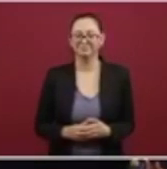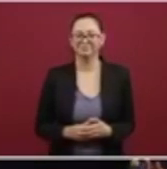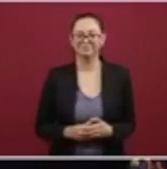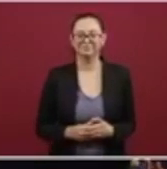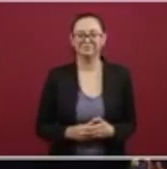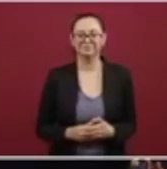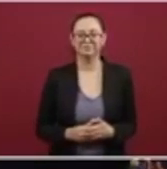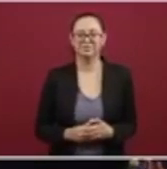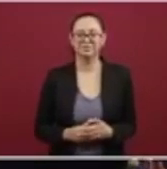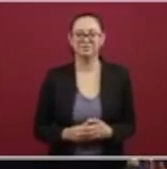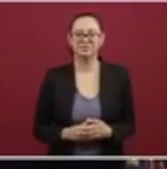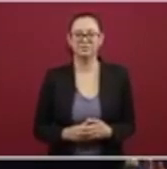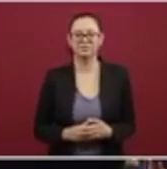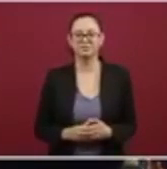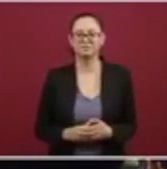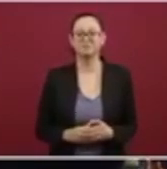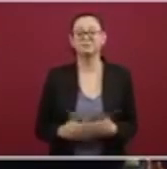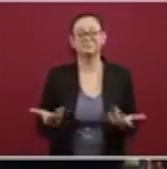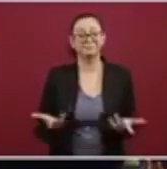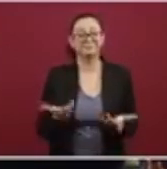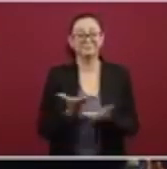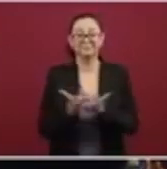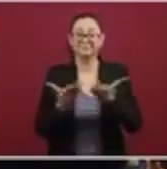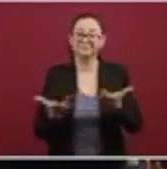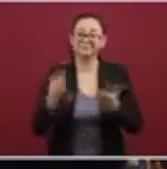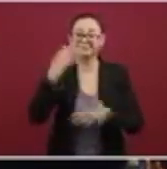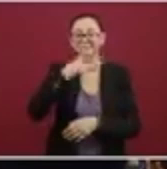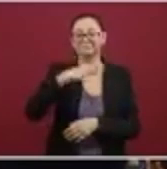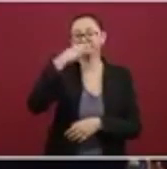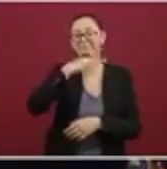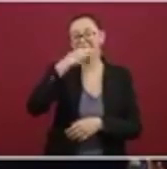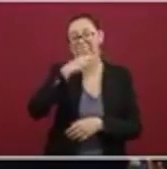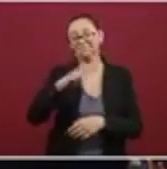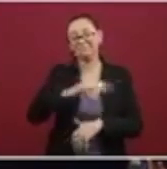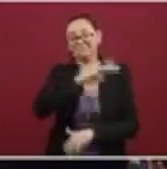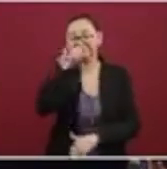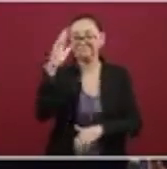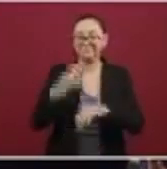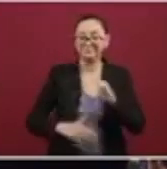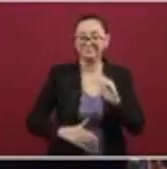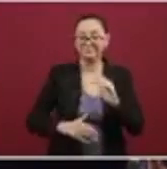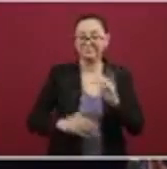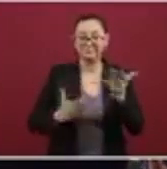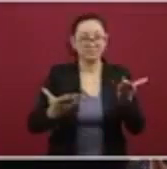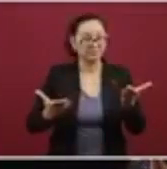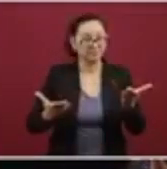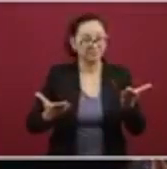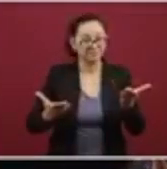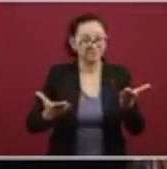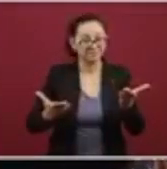Bueno, pues de esta manera entonces concluye este festejo. ¿Se despiden? ¿Alguien más?